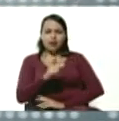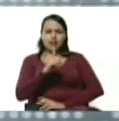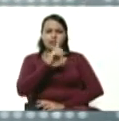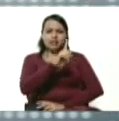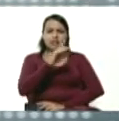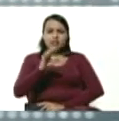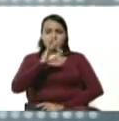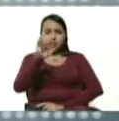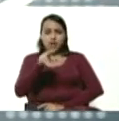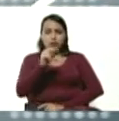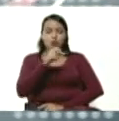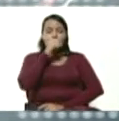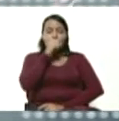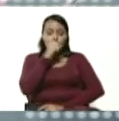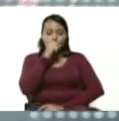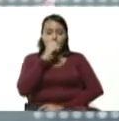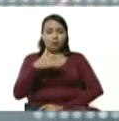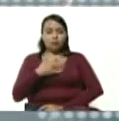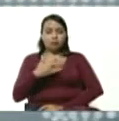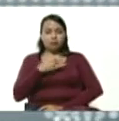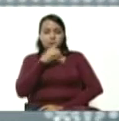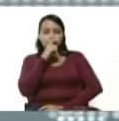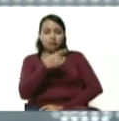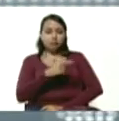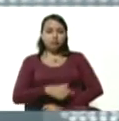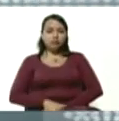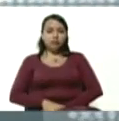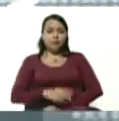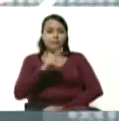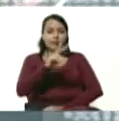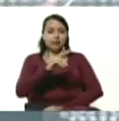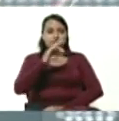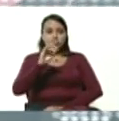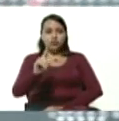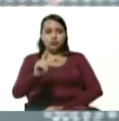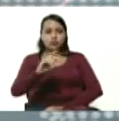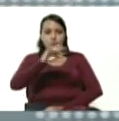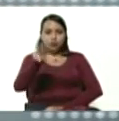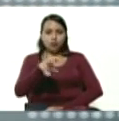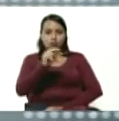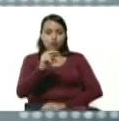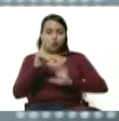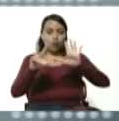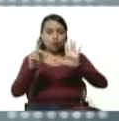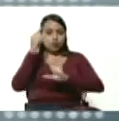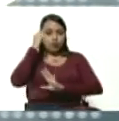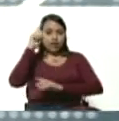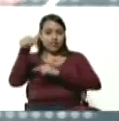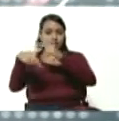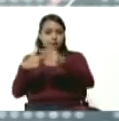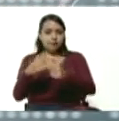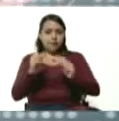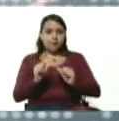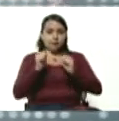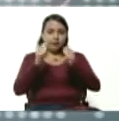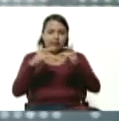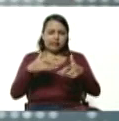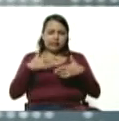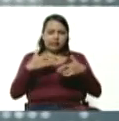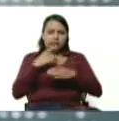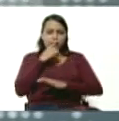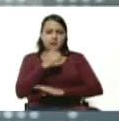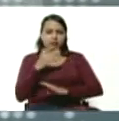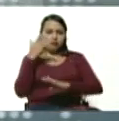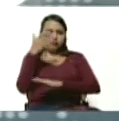tos, malestar general. El 21 de junio, ocho días después del inicio de los síntomas, acudió a